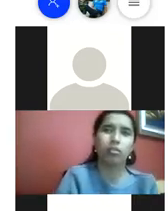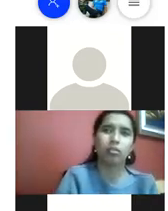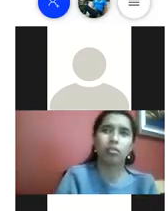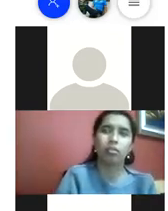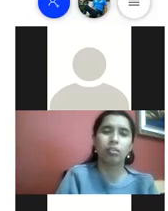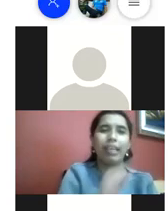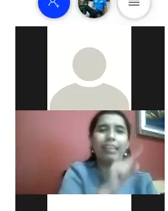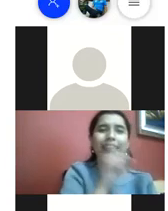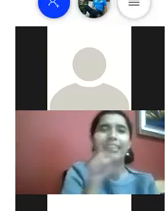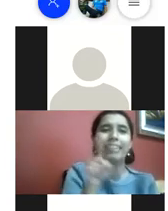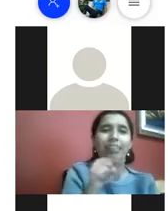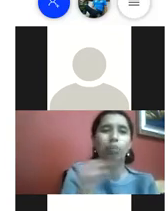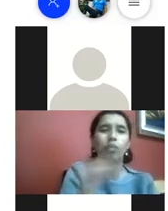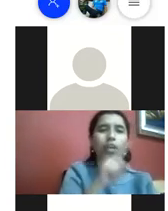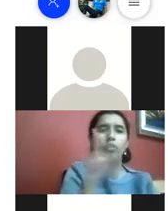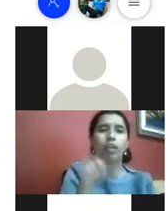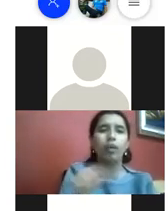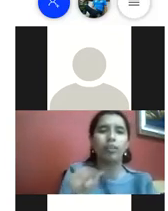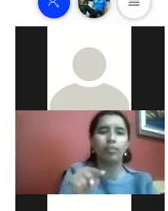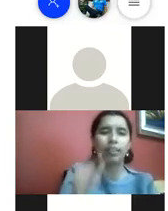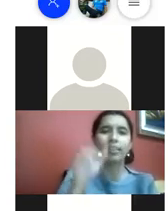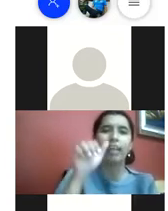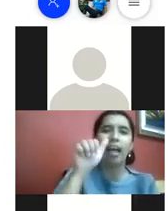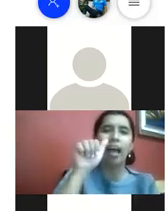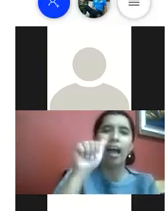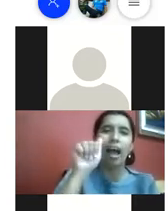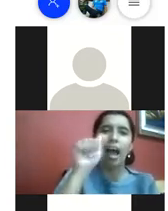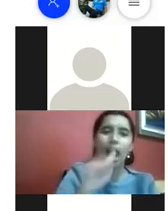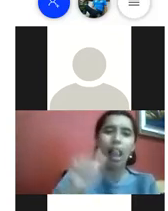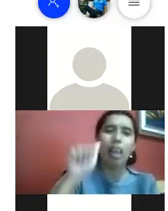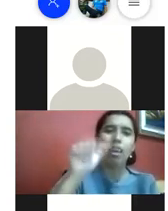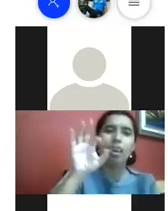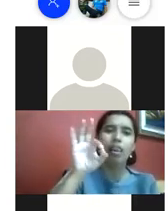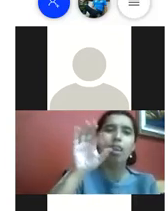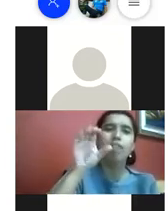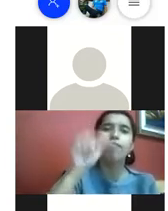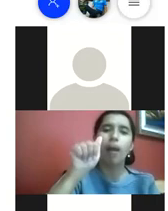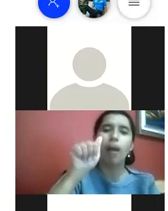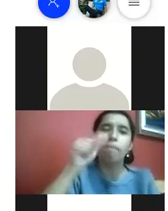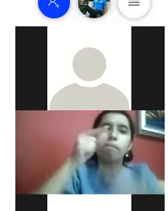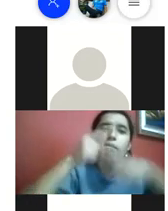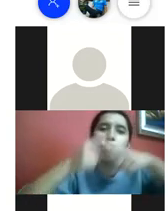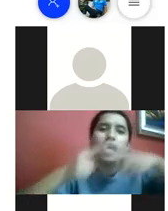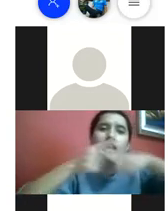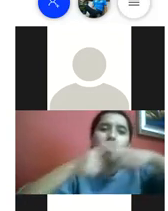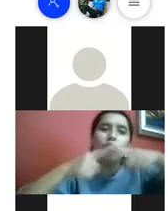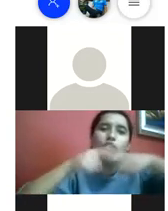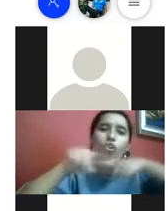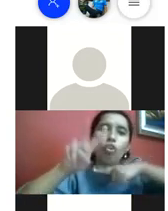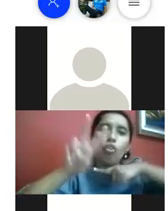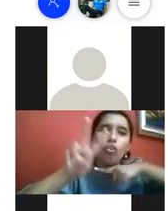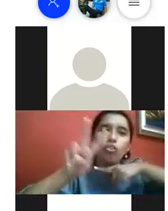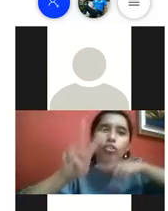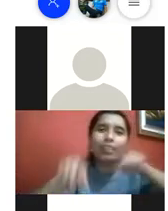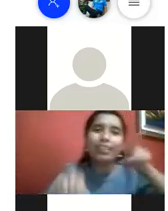Z de alfa medios, pero como ya sé quién es alfa, es 0.01